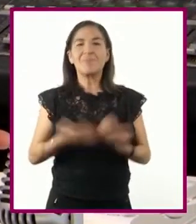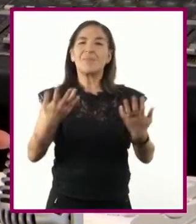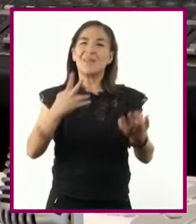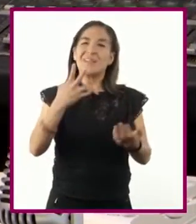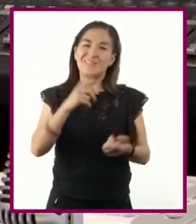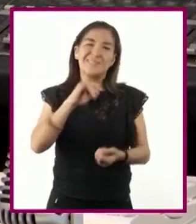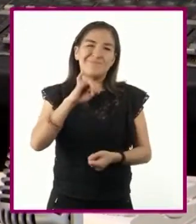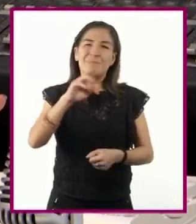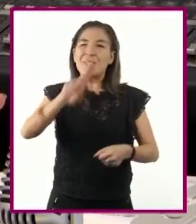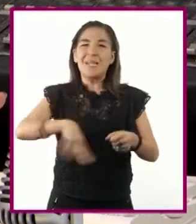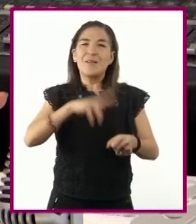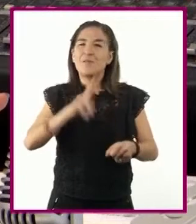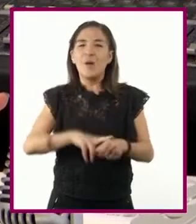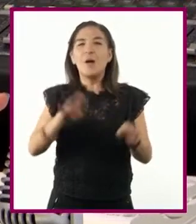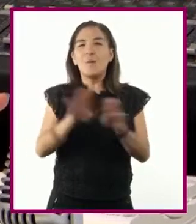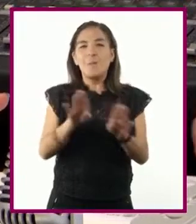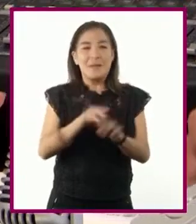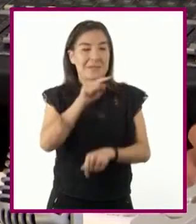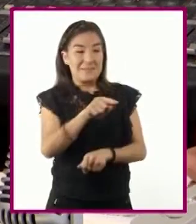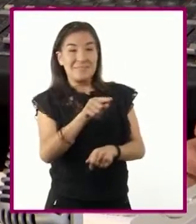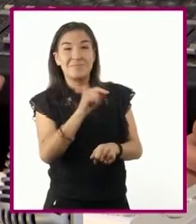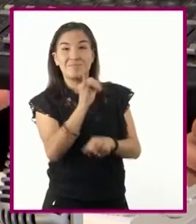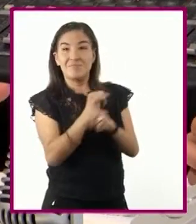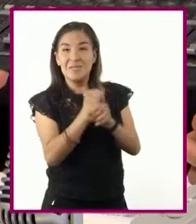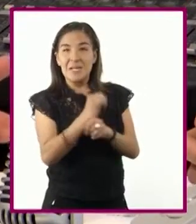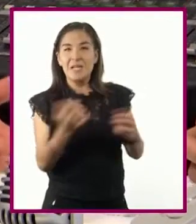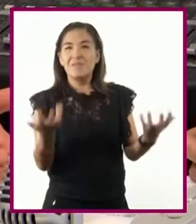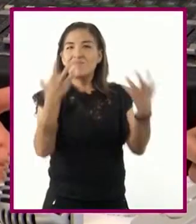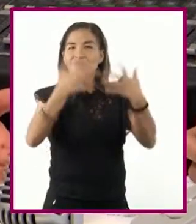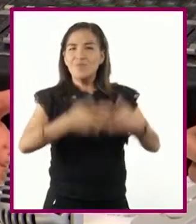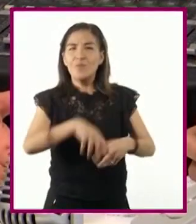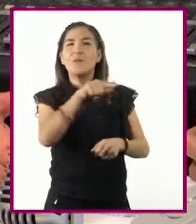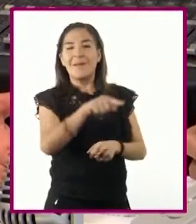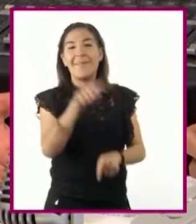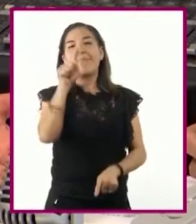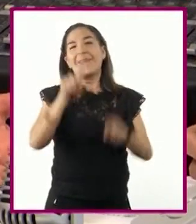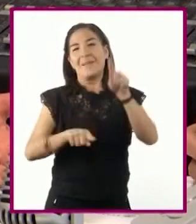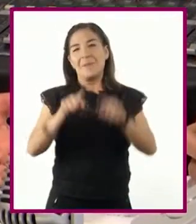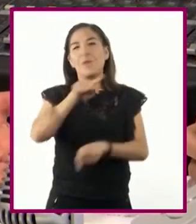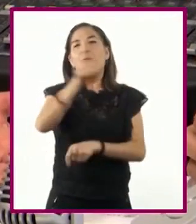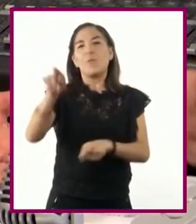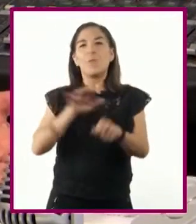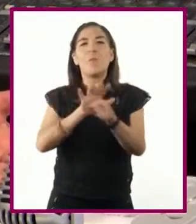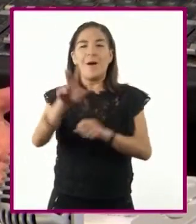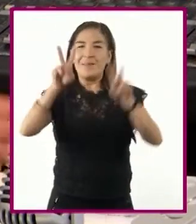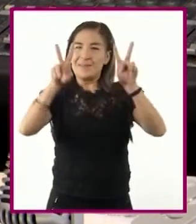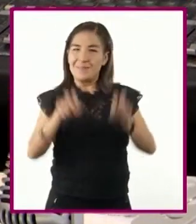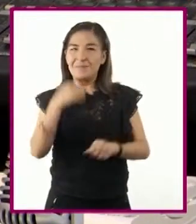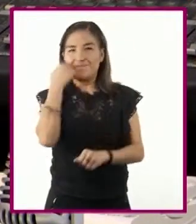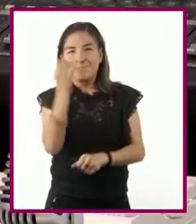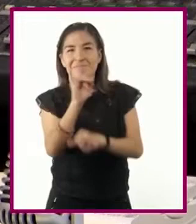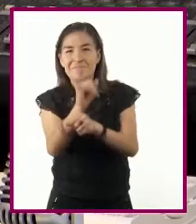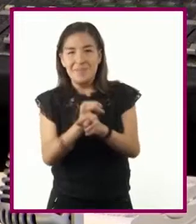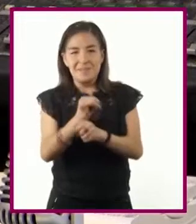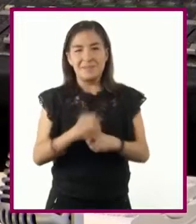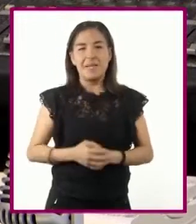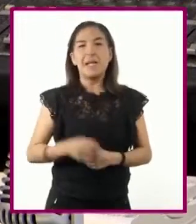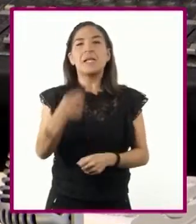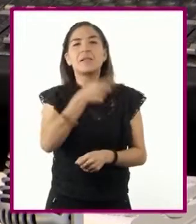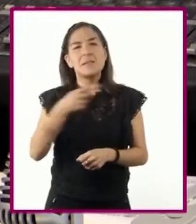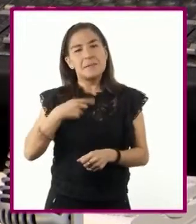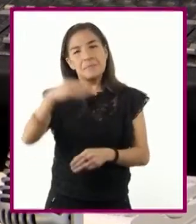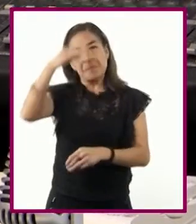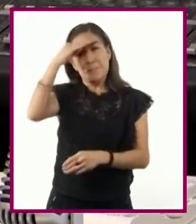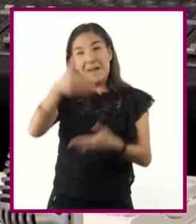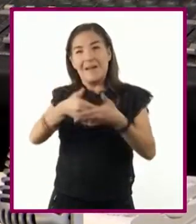Naturalmente, las fuentes que se consulten dependen del tema que se desea investigar. Siempre hay que tomar en